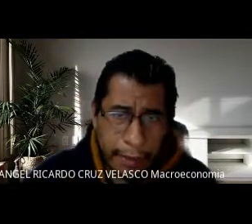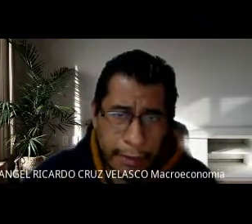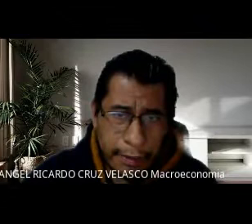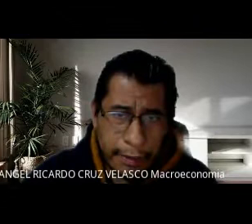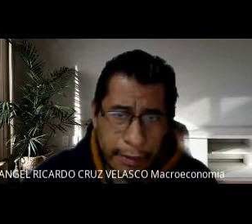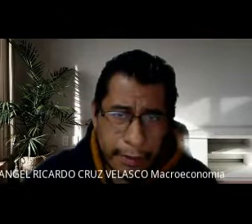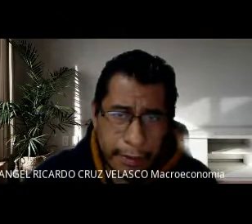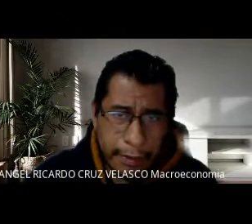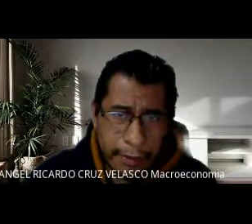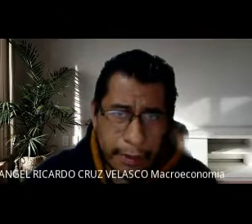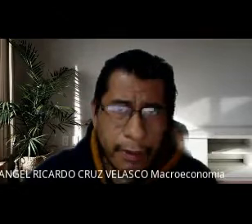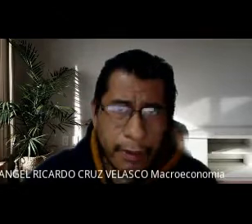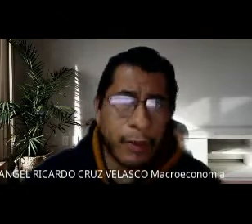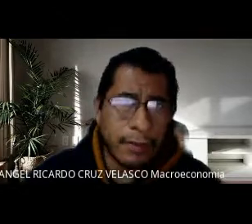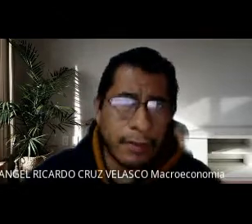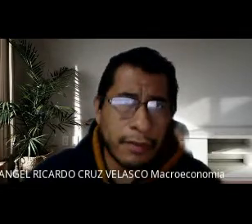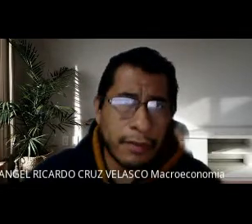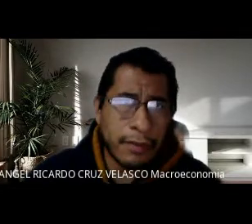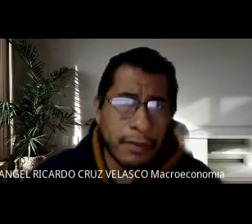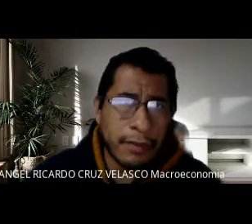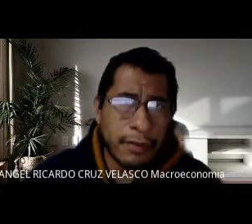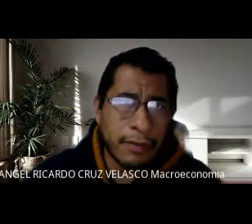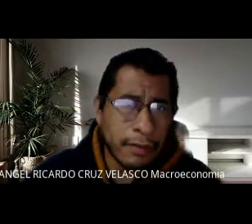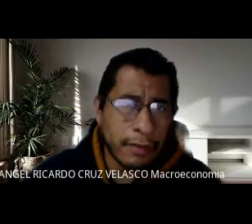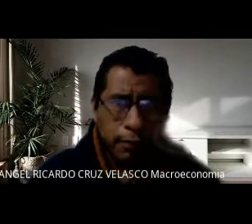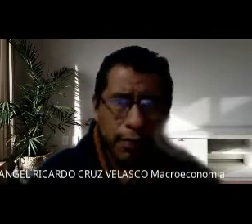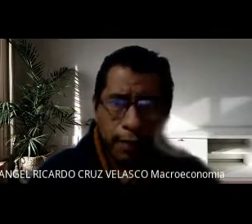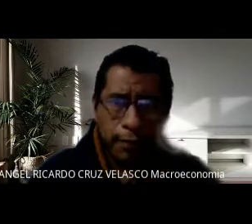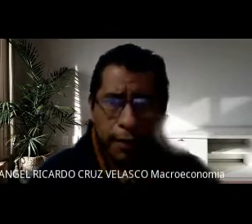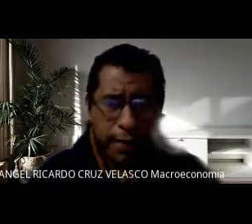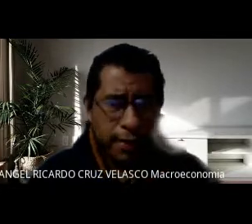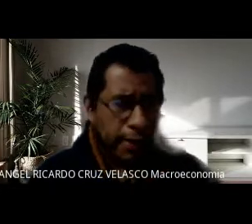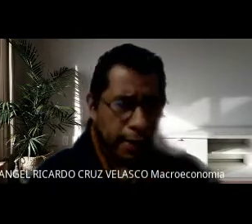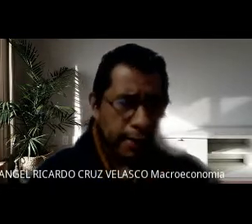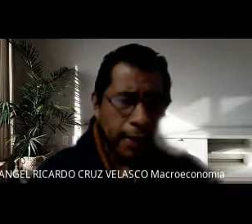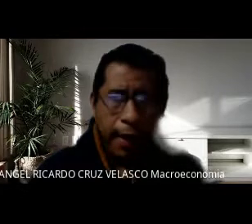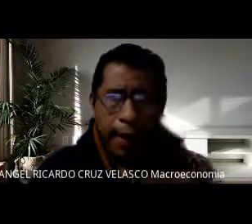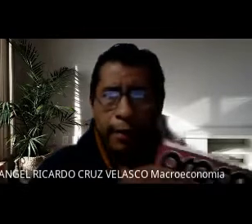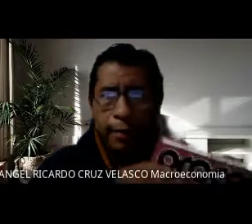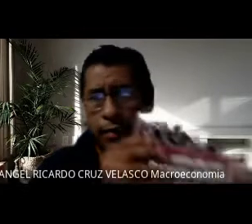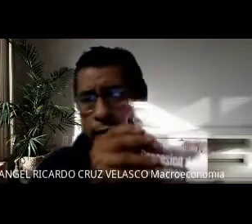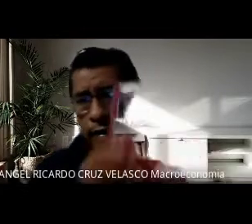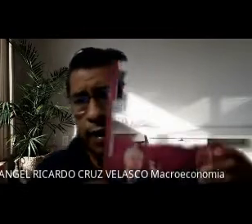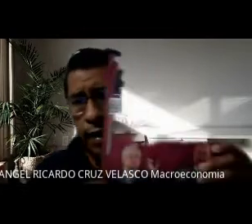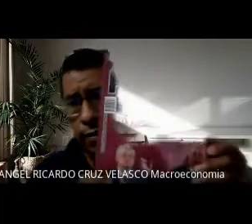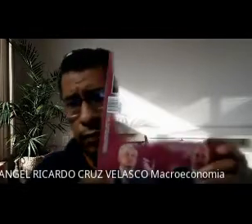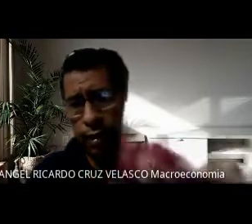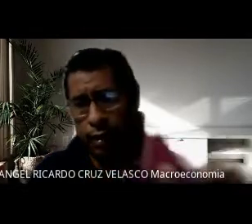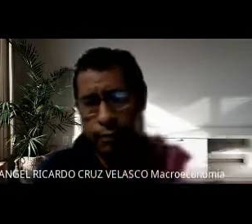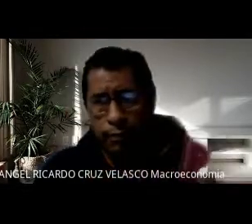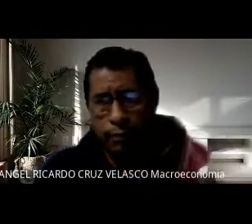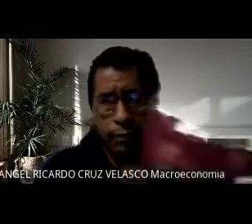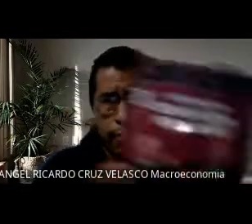en el sector de las telecomunicaciones en el país, ¿no? Entonces aquí tengo las revistas que hacen la